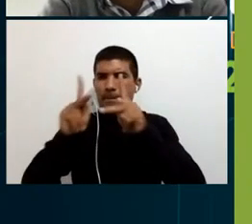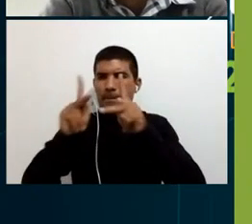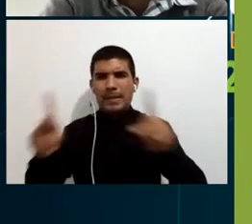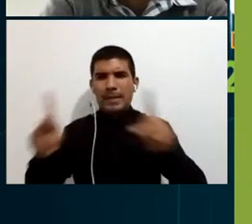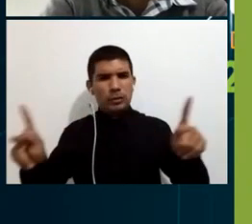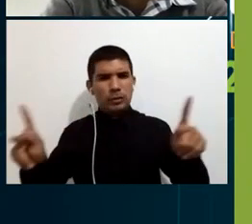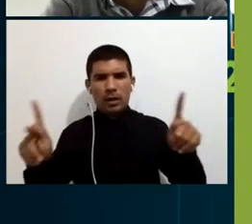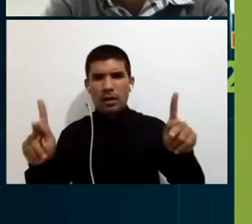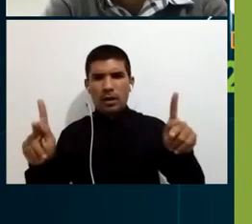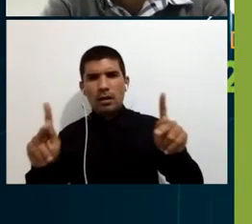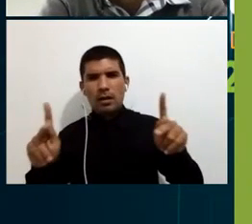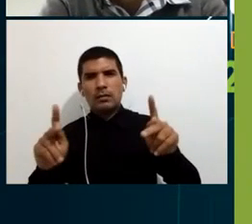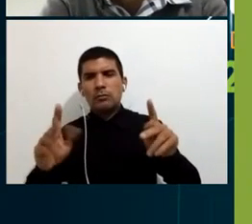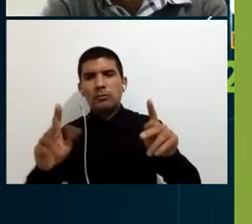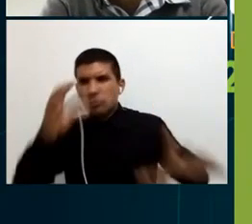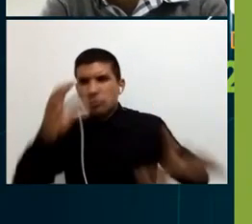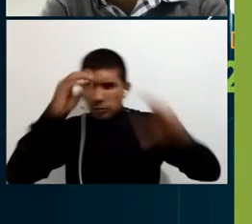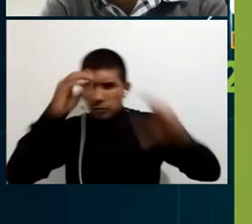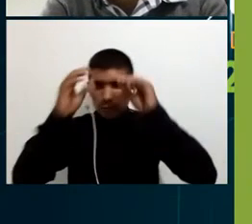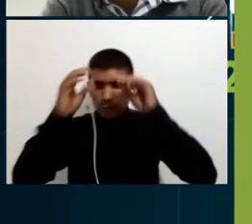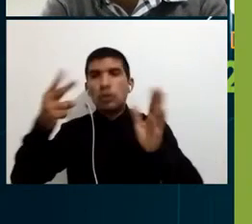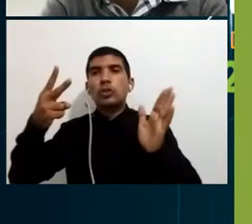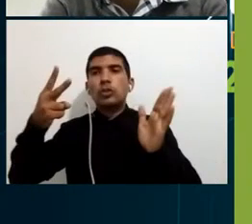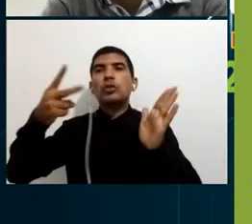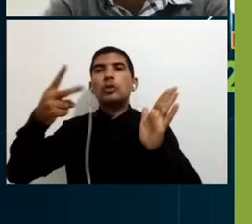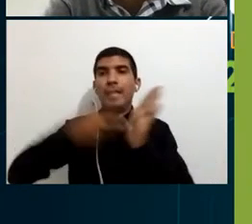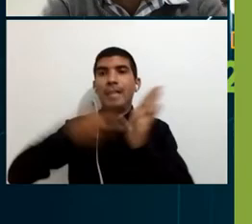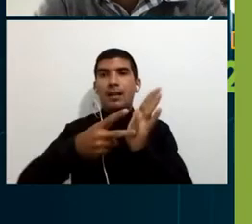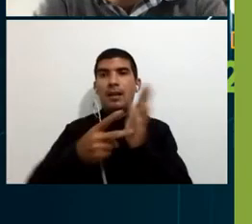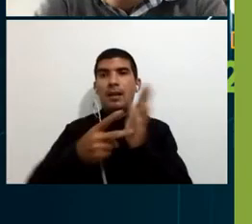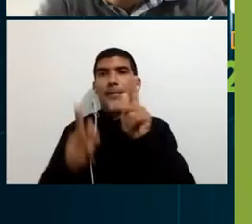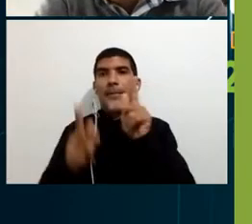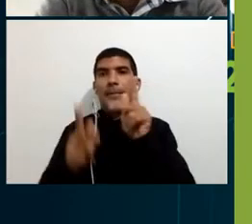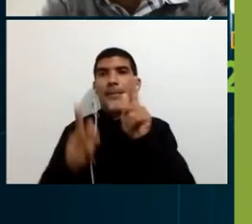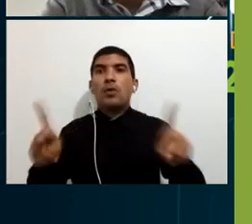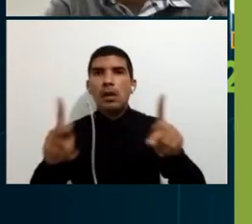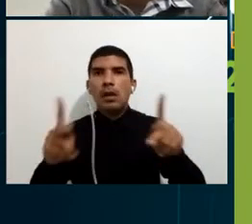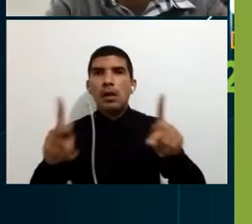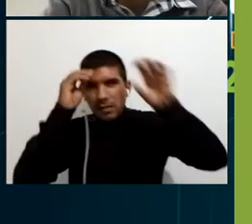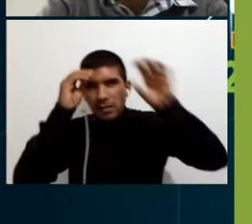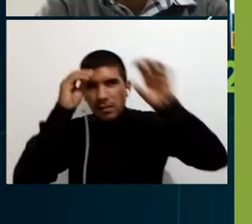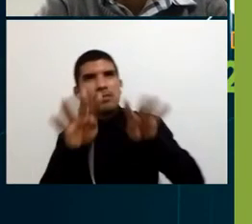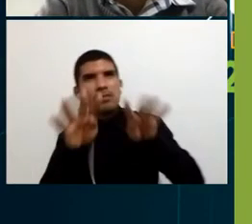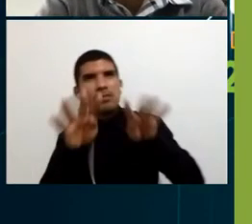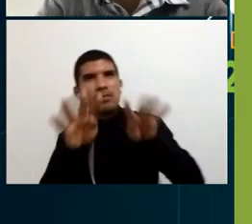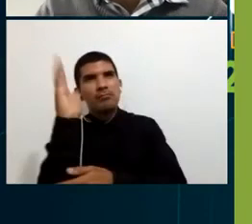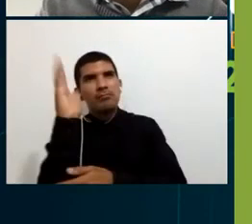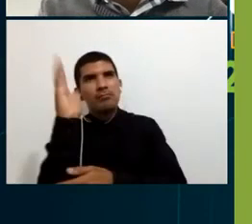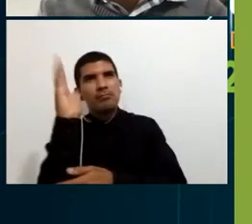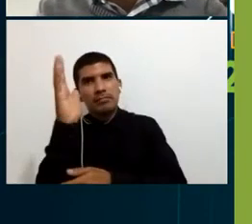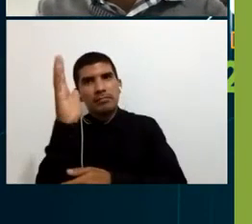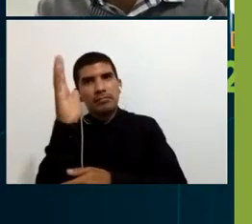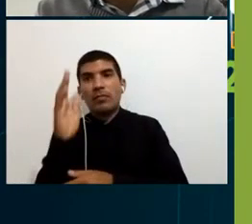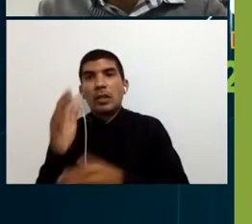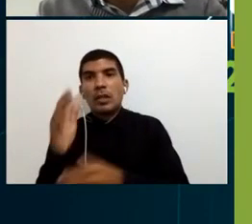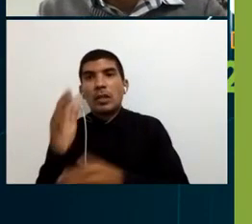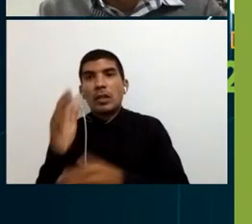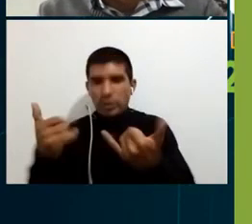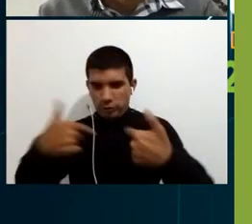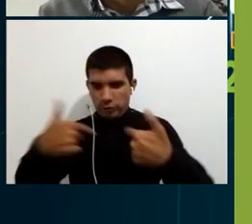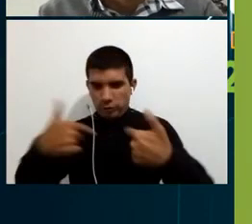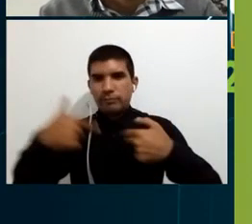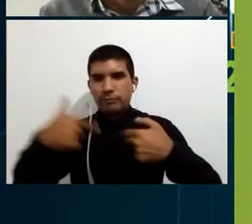hoy tengo el placer de poder acompañarlos. Mi nombre es Darío Omar Flores, con mi apellido materno. Soy